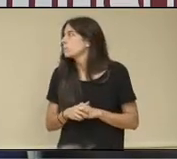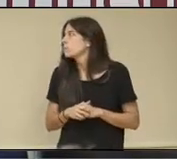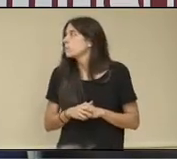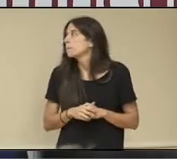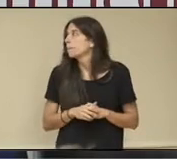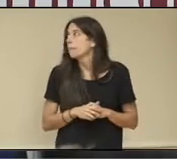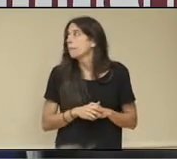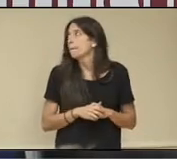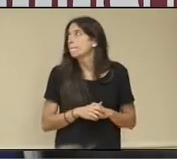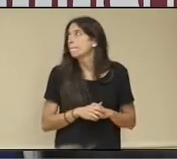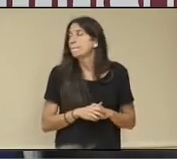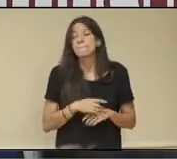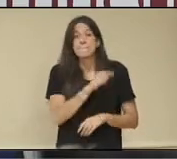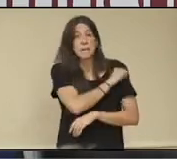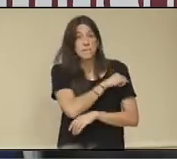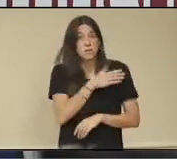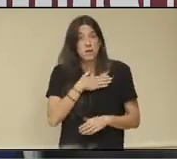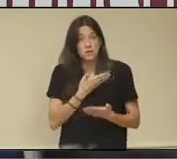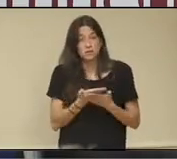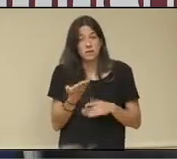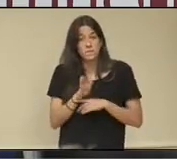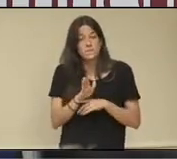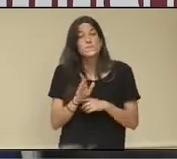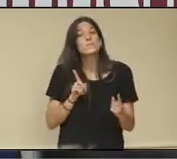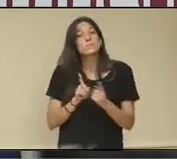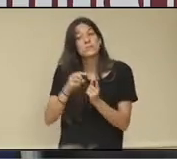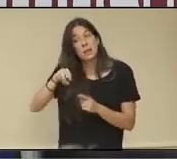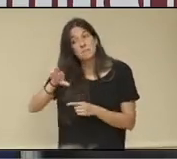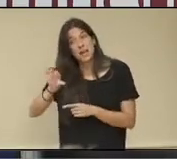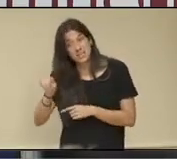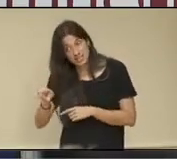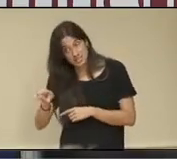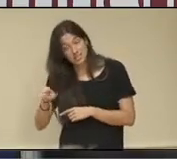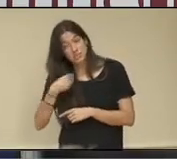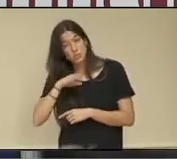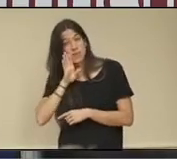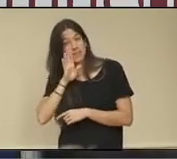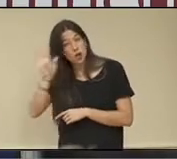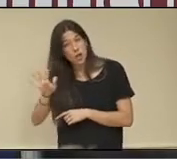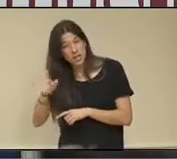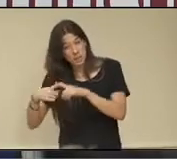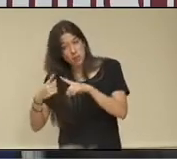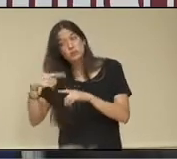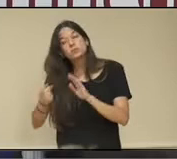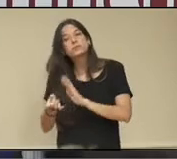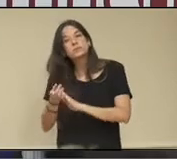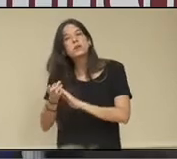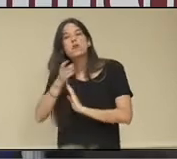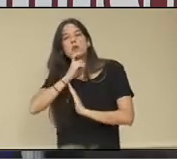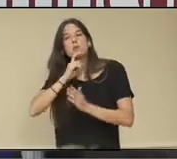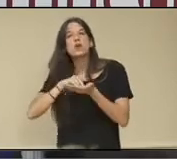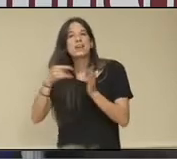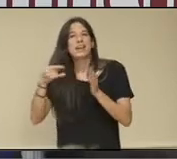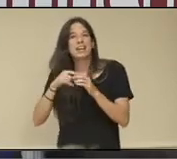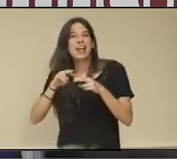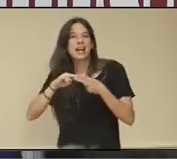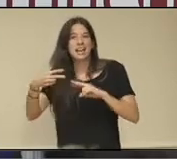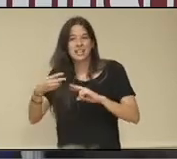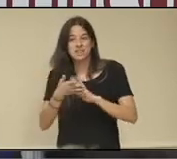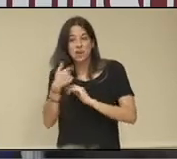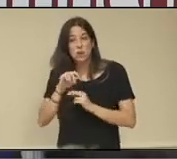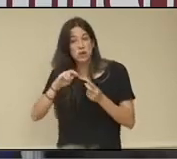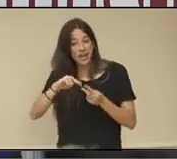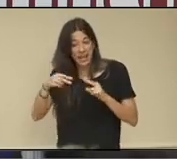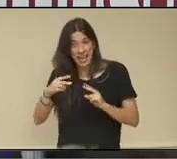El candidato a vacuna frente a MERS lo hemos construido por ingeniería genética, eliminando un gen, que es